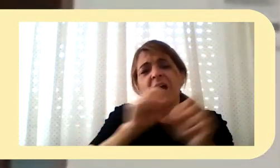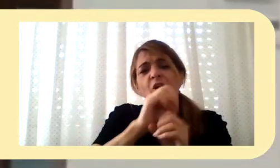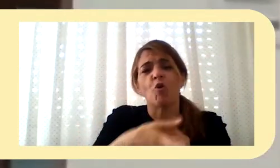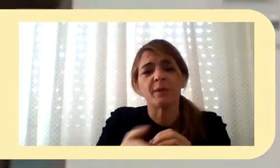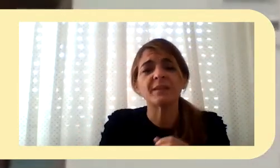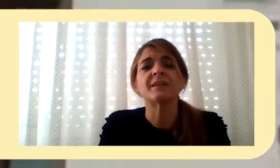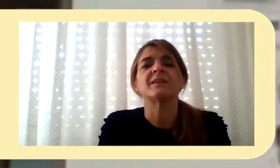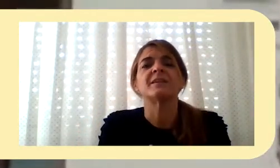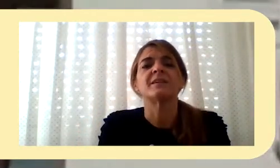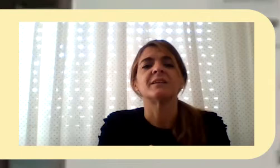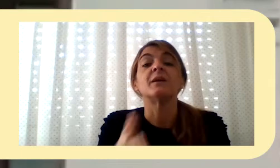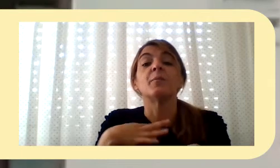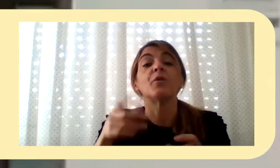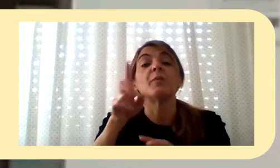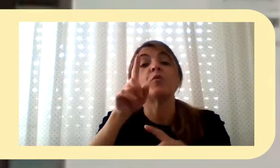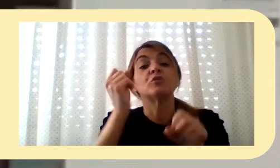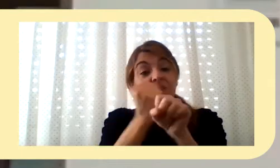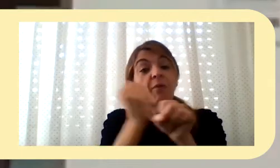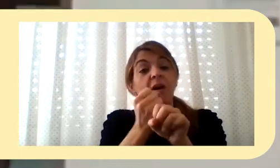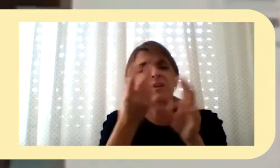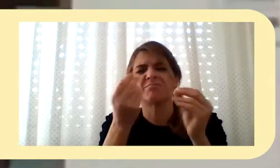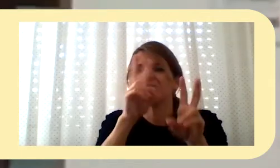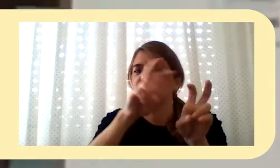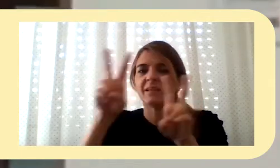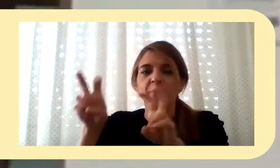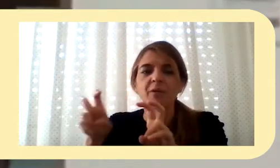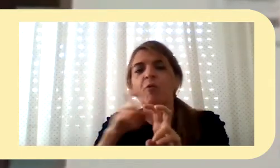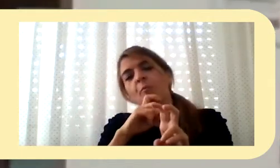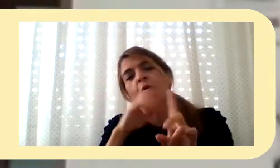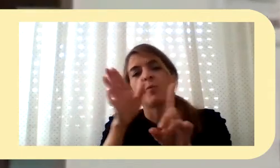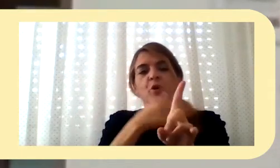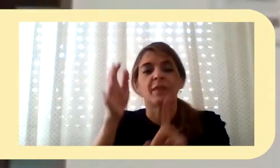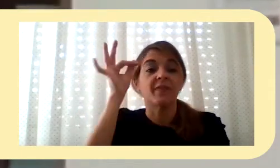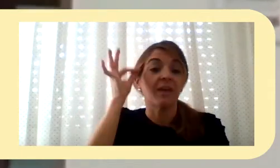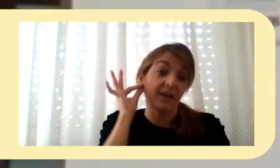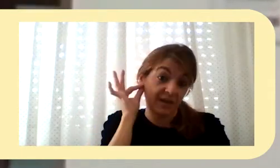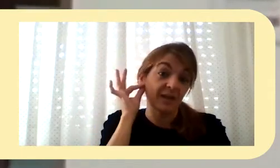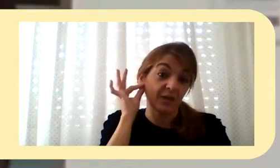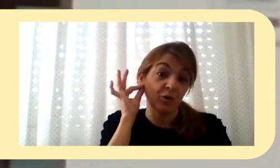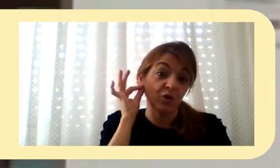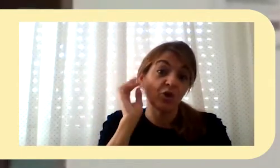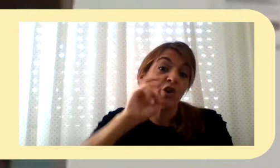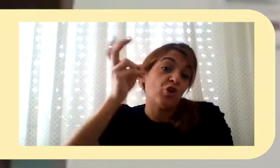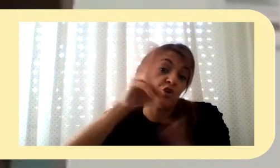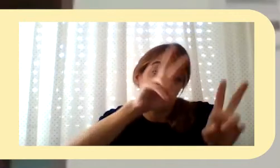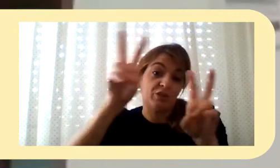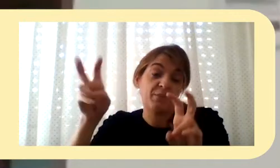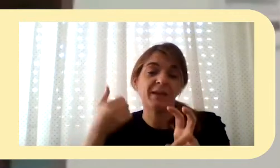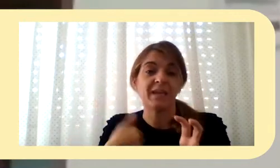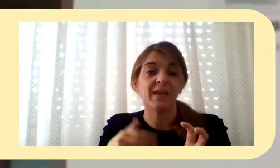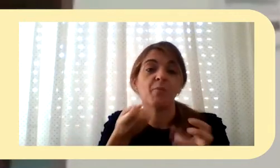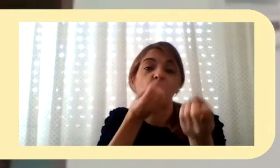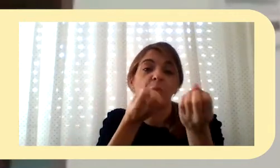Y bueno, podemos trabajar tantos temas, ¿verdad?, como violencia de género y como muchos de los temas que ya se han comentado. Yo me voy a